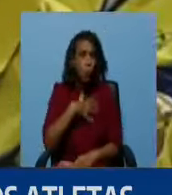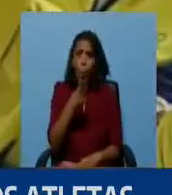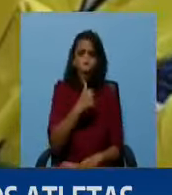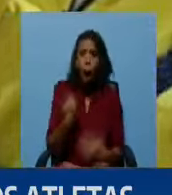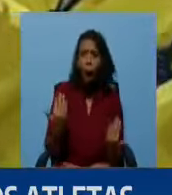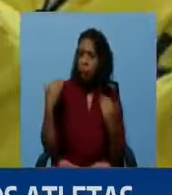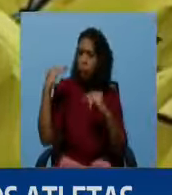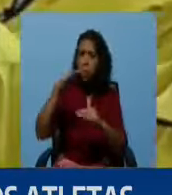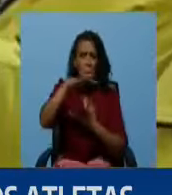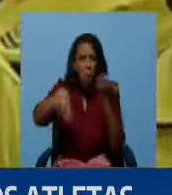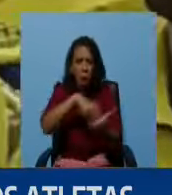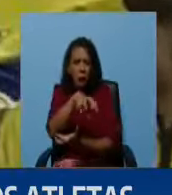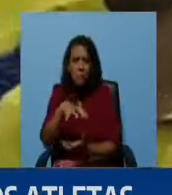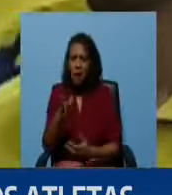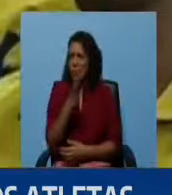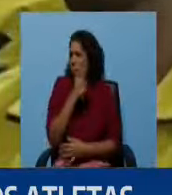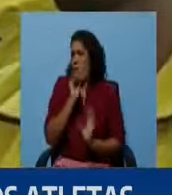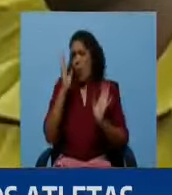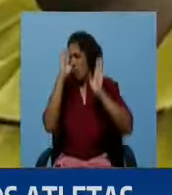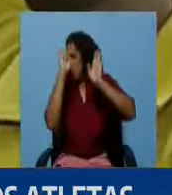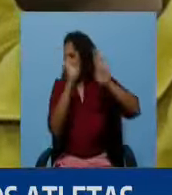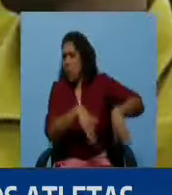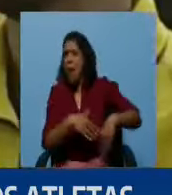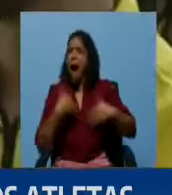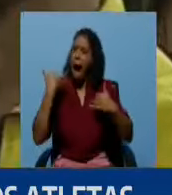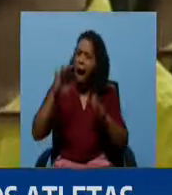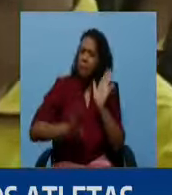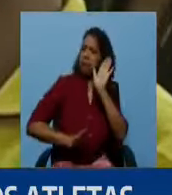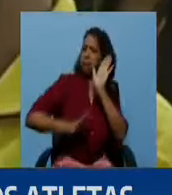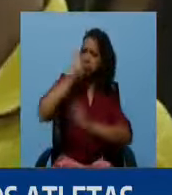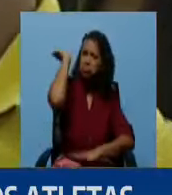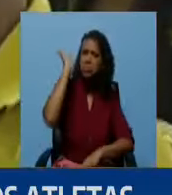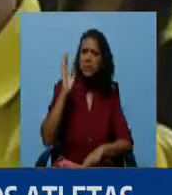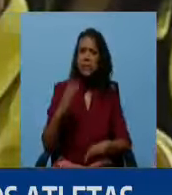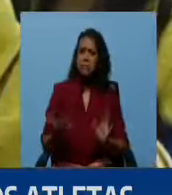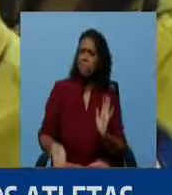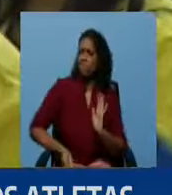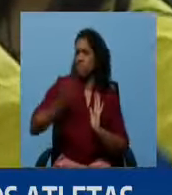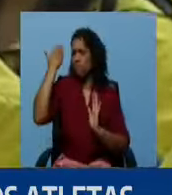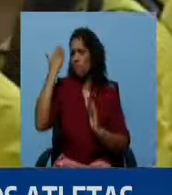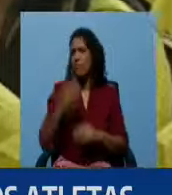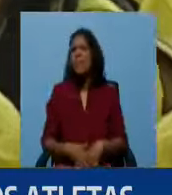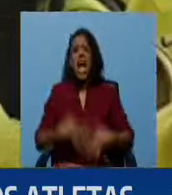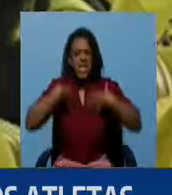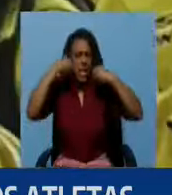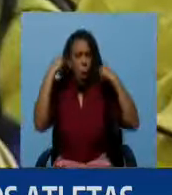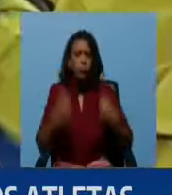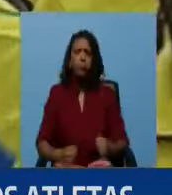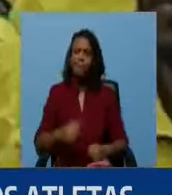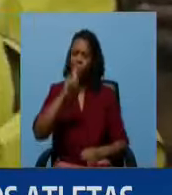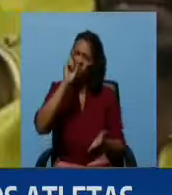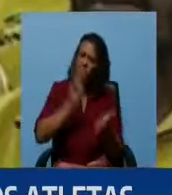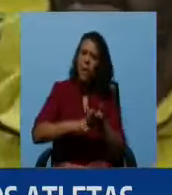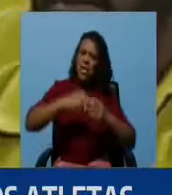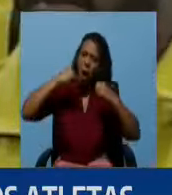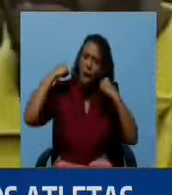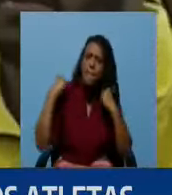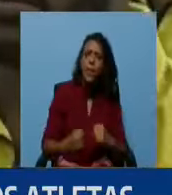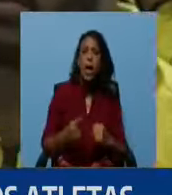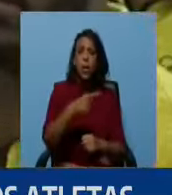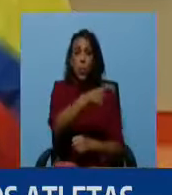hay problema que no podamos nosotros enfrentar y superar. Tengan esa certeza